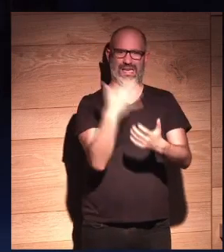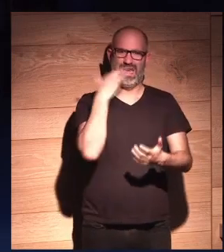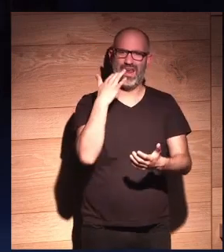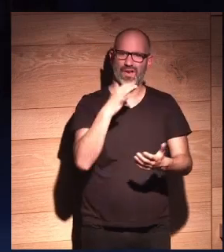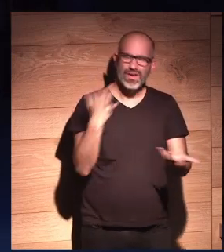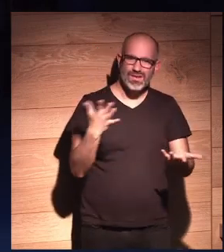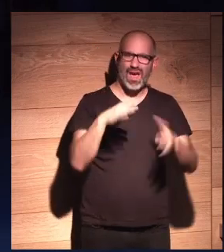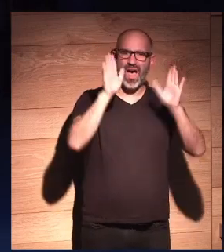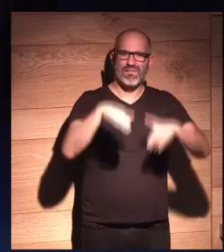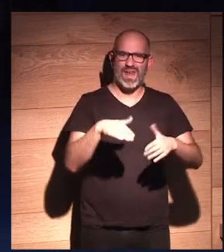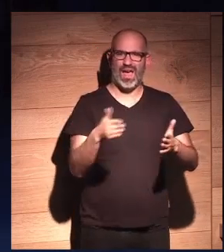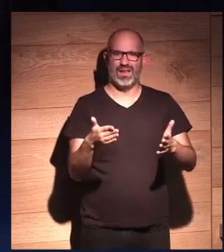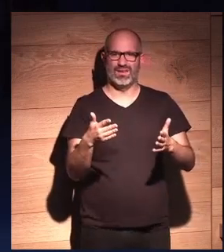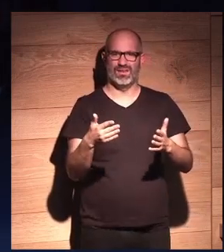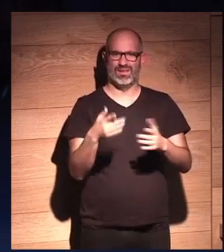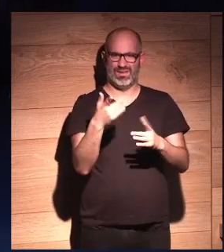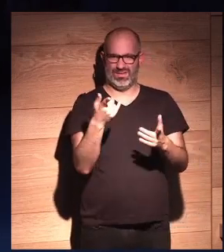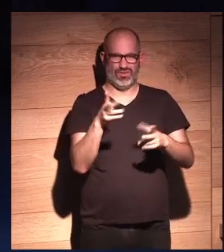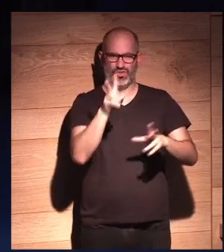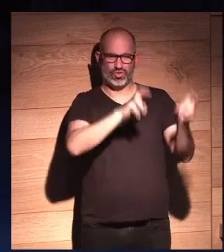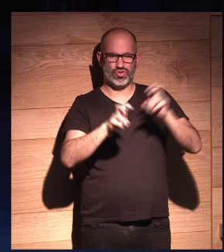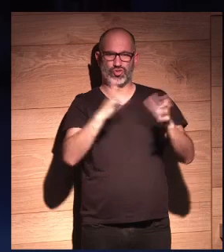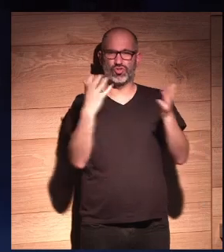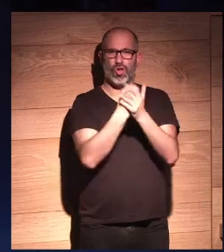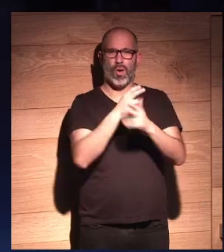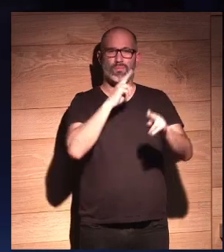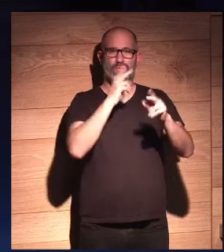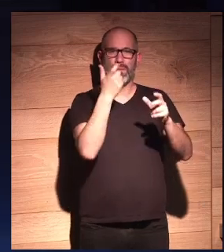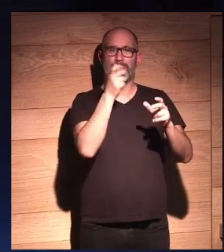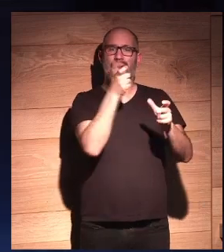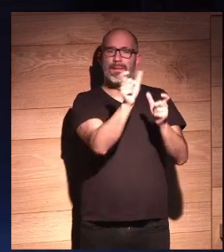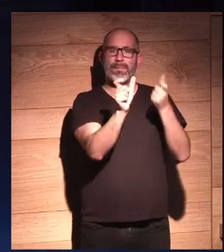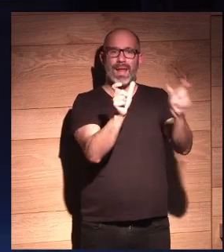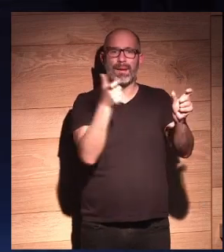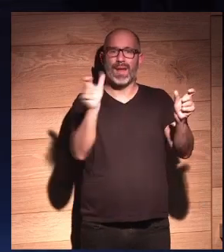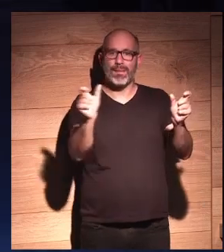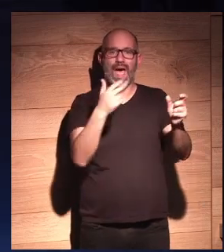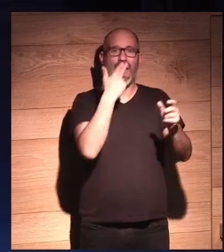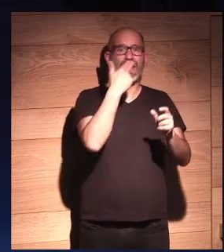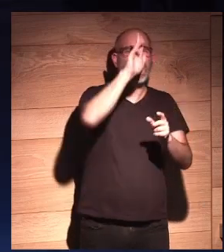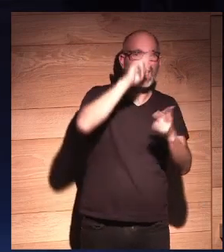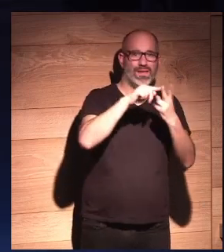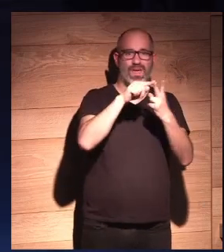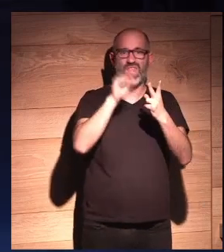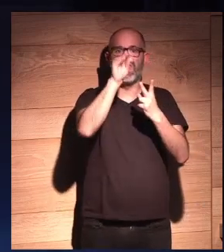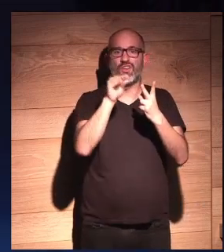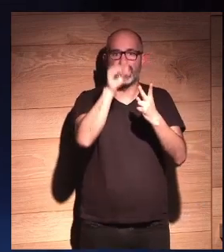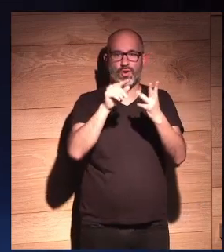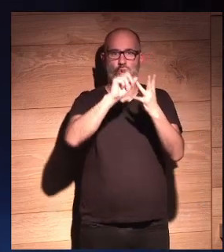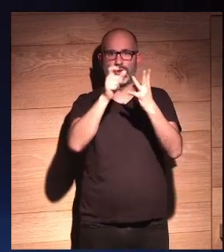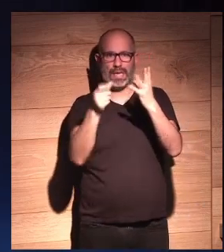los trends que está buscando todo el mundo? Esto y esto. Pues hagamos una película de todo esto. A todo